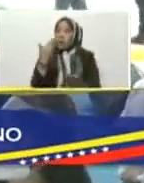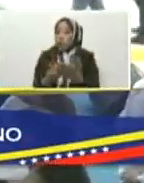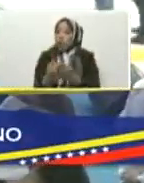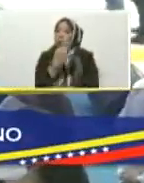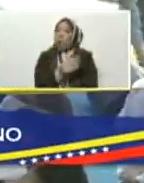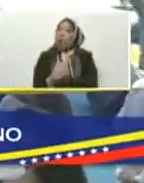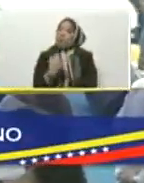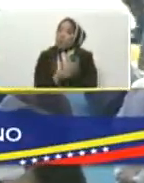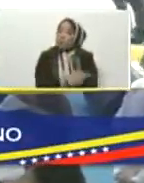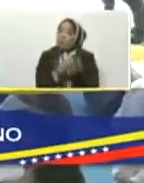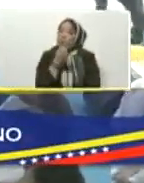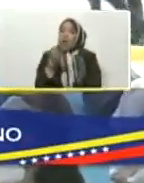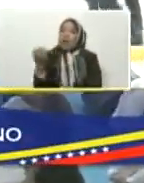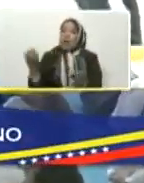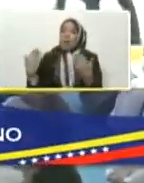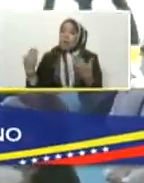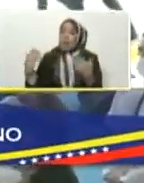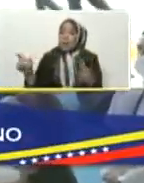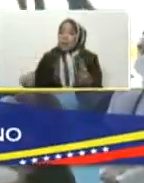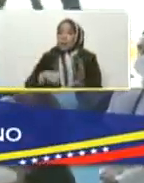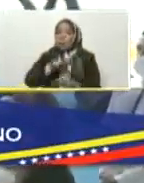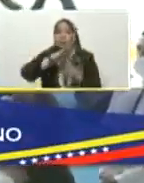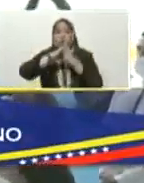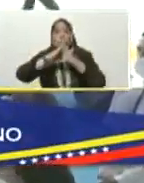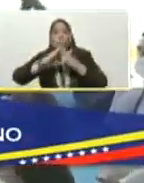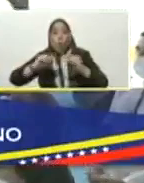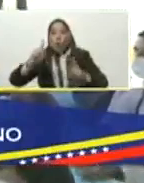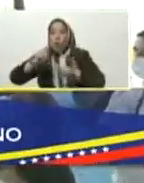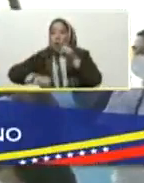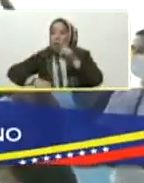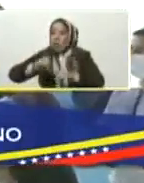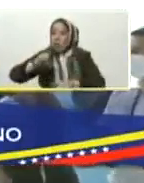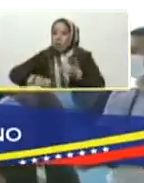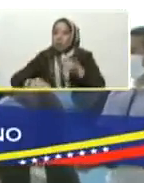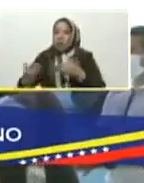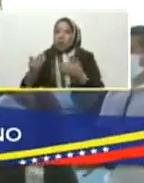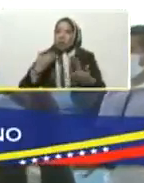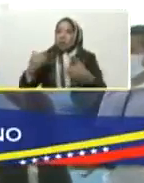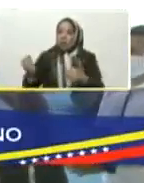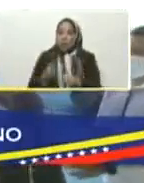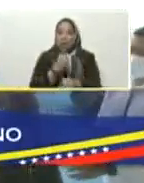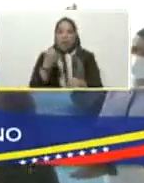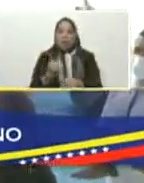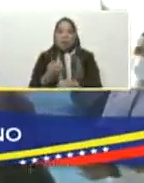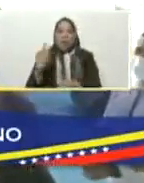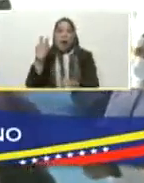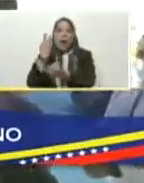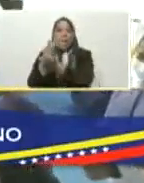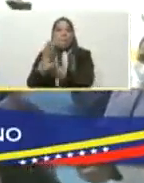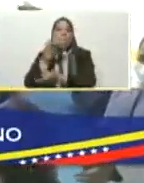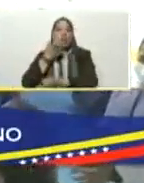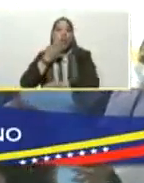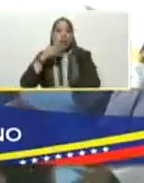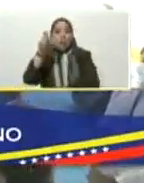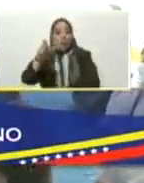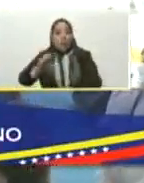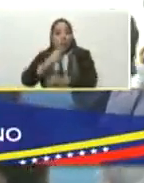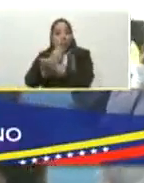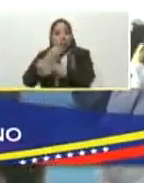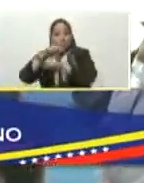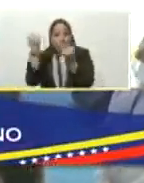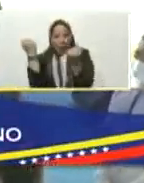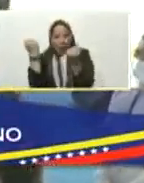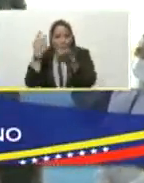hospital contará con una emergencia totalmente equipada con servicios de traumatología, medicina interna,